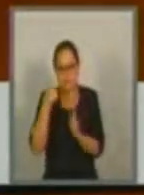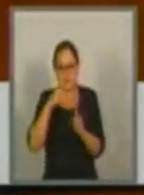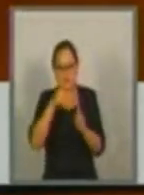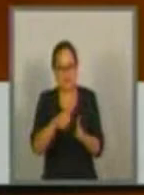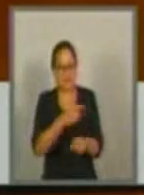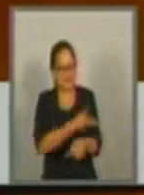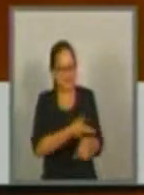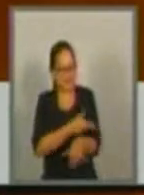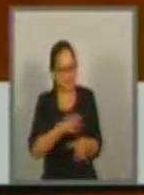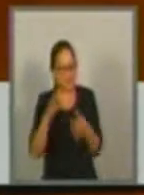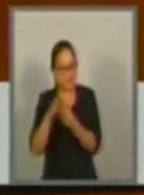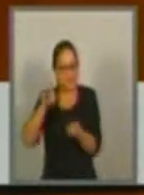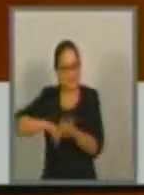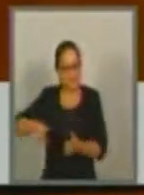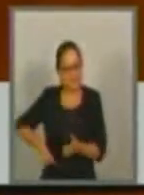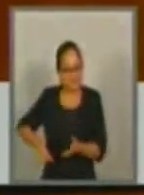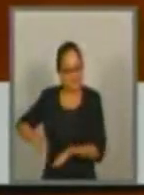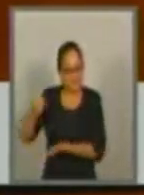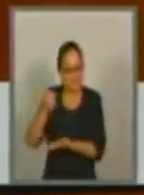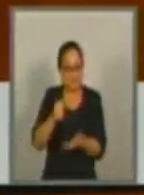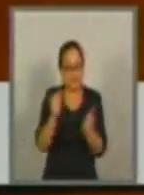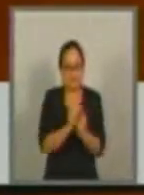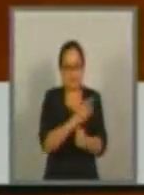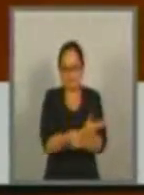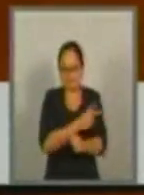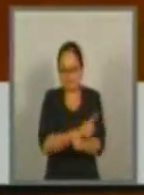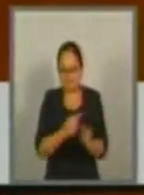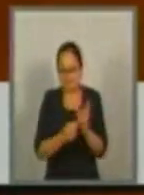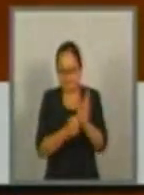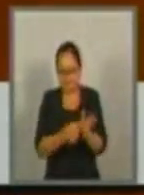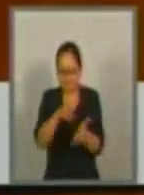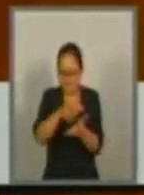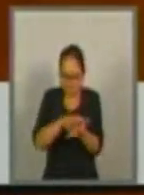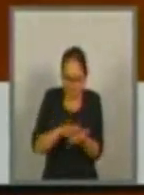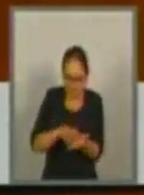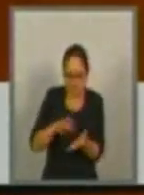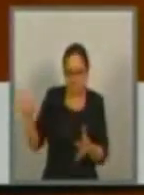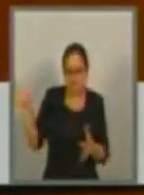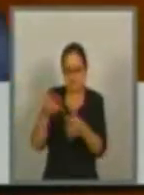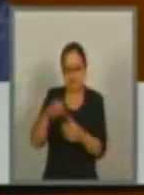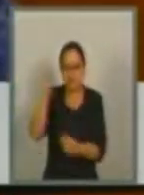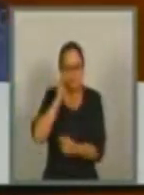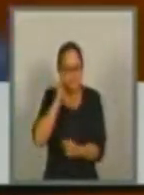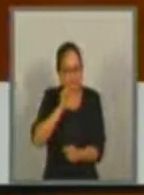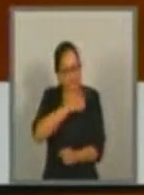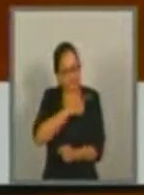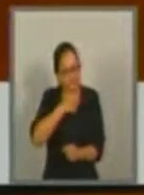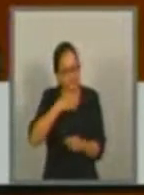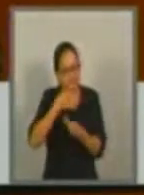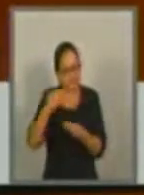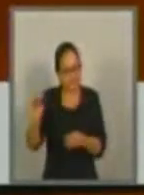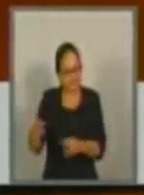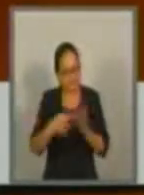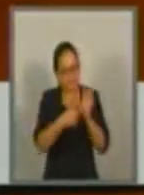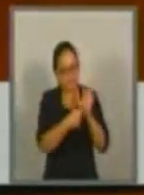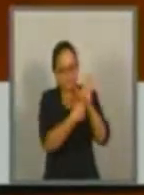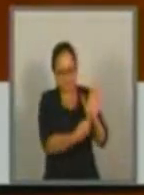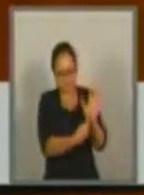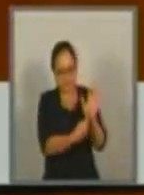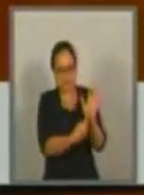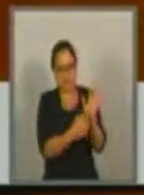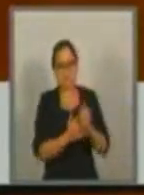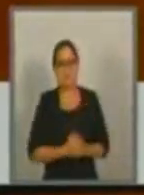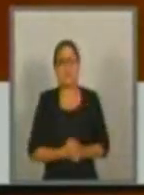recursos públicos se ejerzan con transparencia, economía y bajo el principio de la rendición de cuentas.